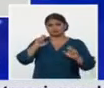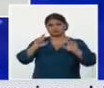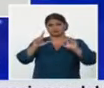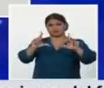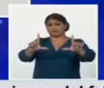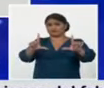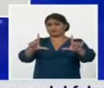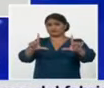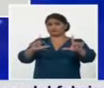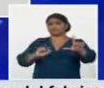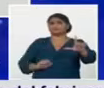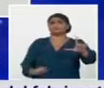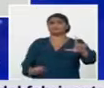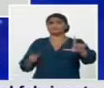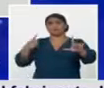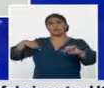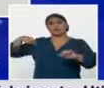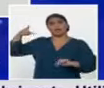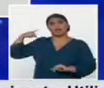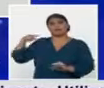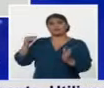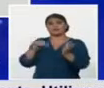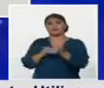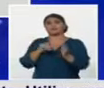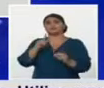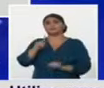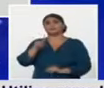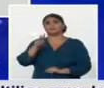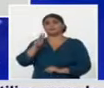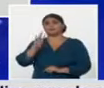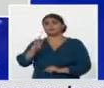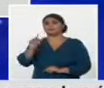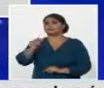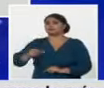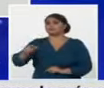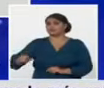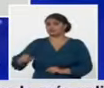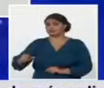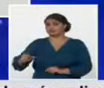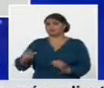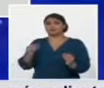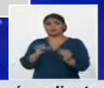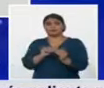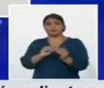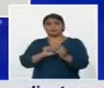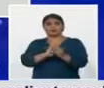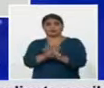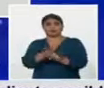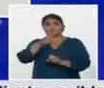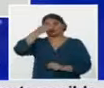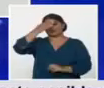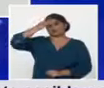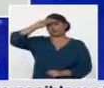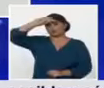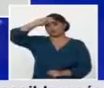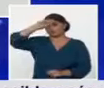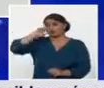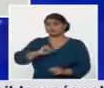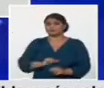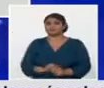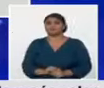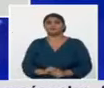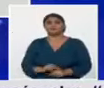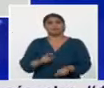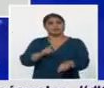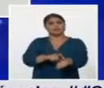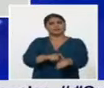ayer los 1.123 casos autóctonos y el comportamiento en los últimos 15 días,